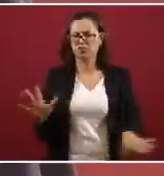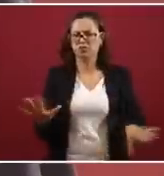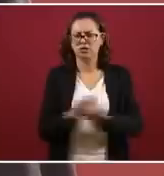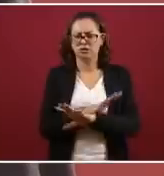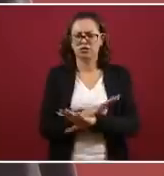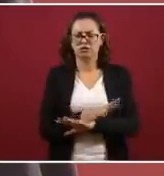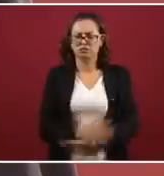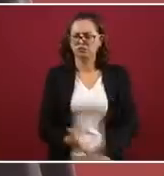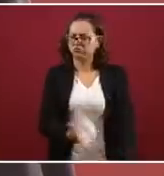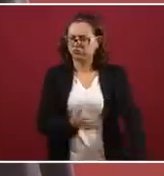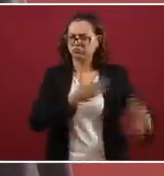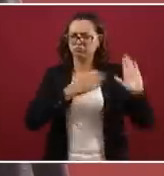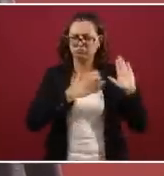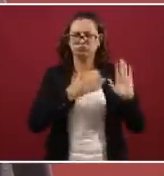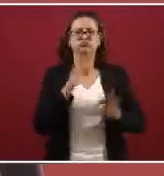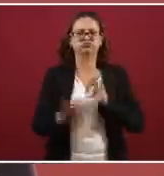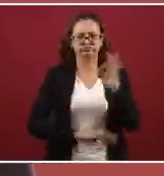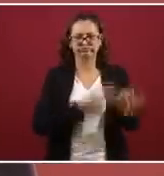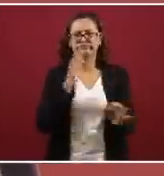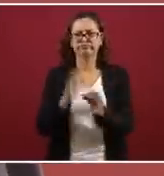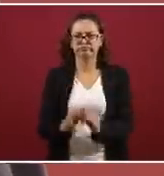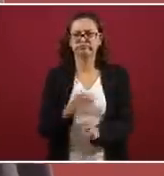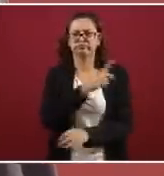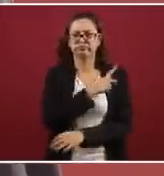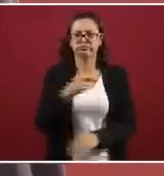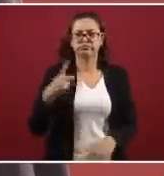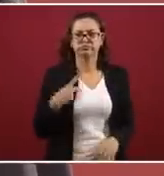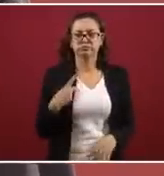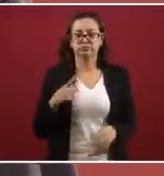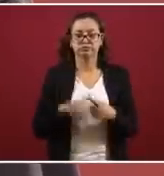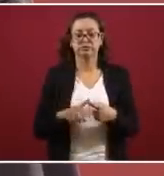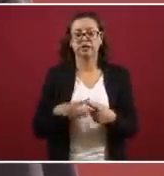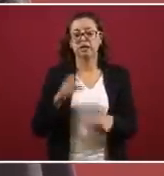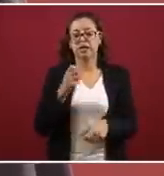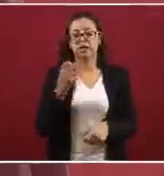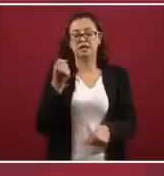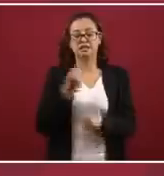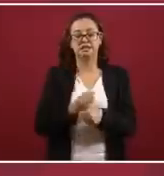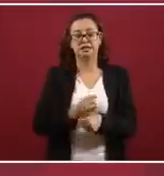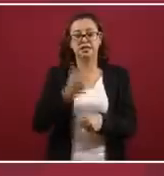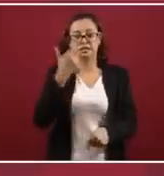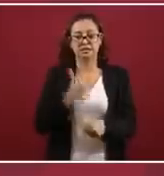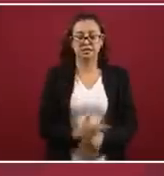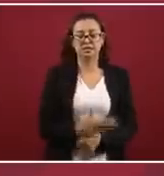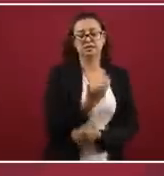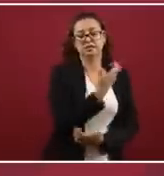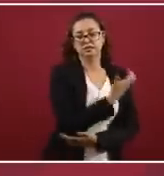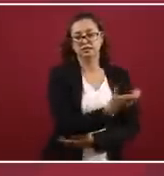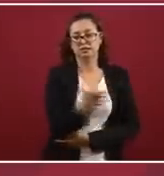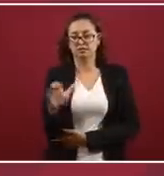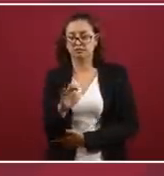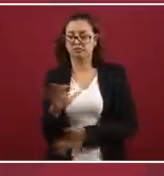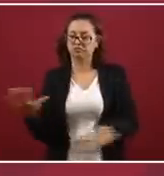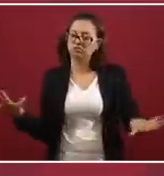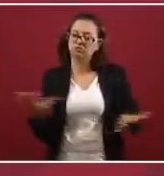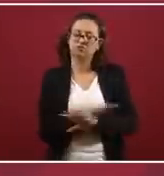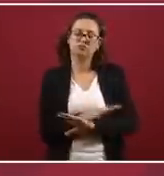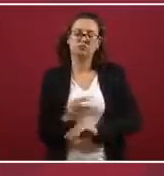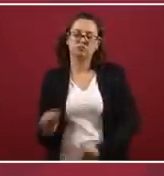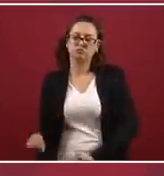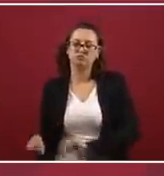Existe el compromiso y se va a cumplir de que la Secretaría de Agricultura va a despachar,